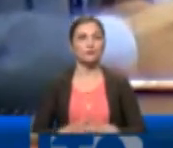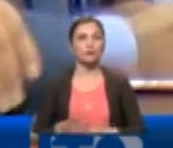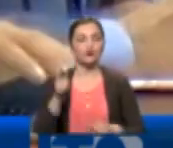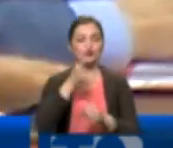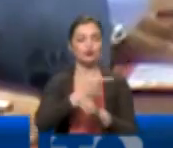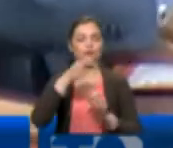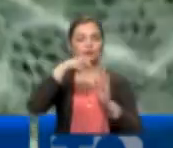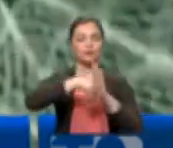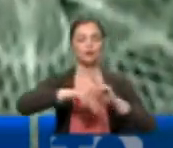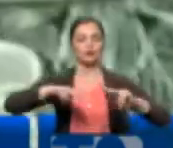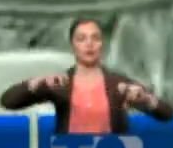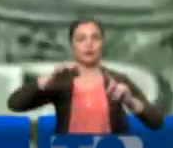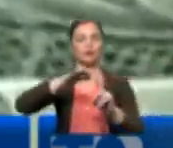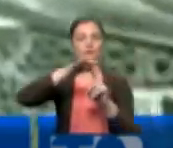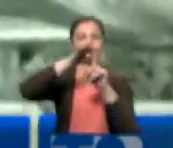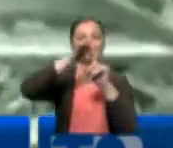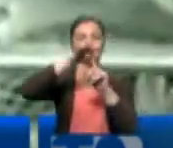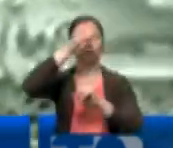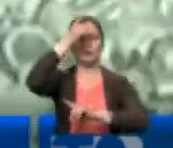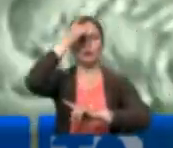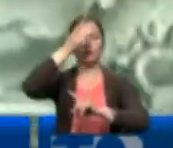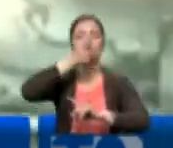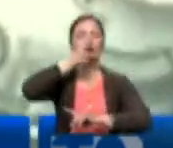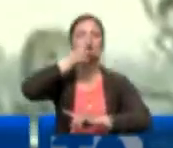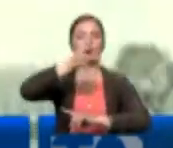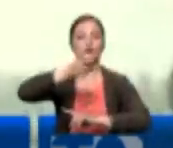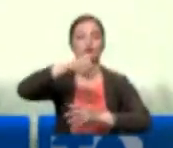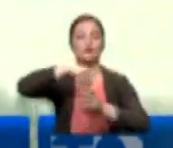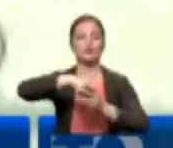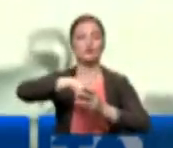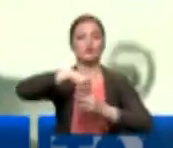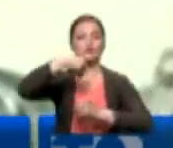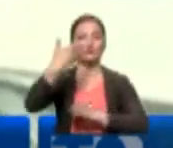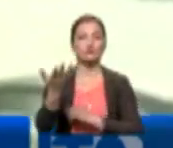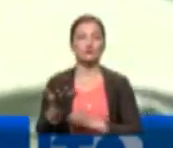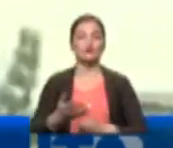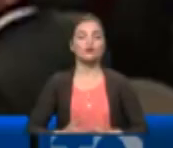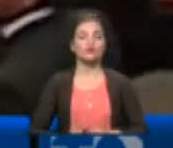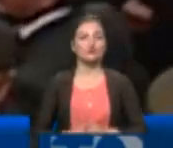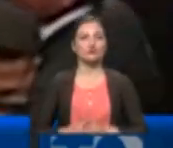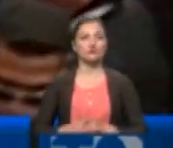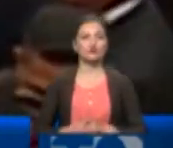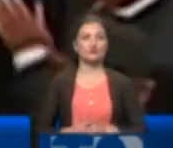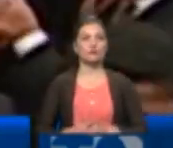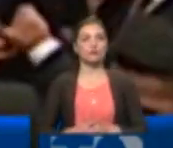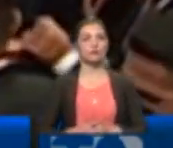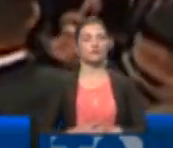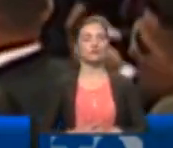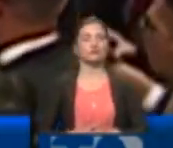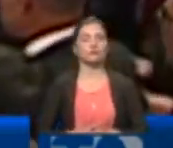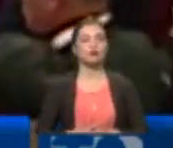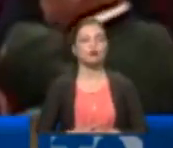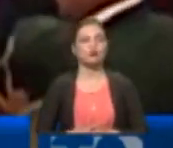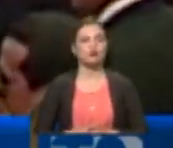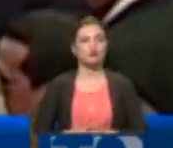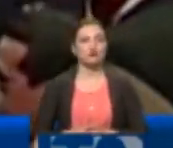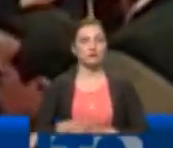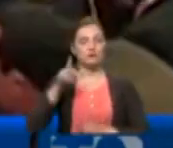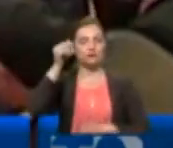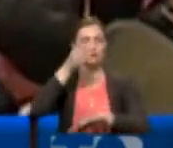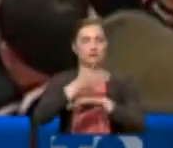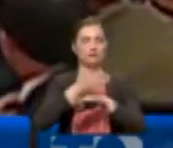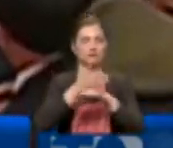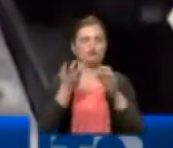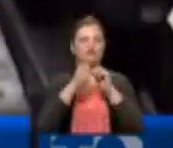la ejecución de un examen especial a la deuda pública interna y externa, uno de los primeros cabos sueltos que dejaba la administración